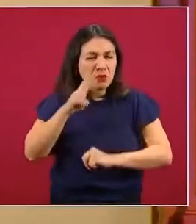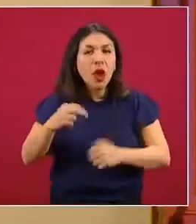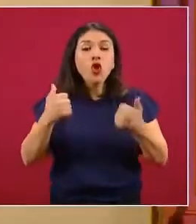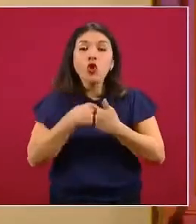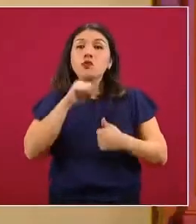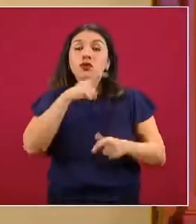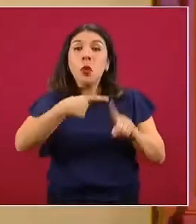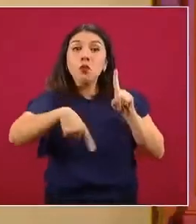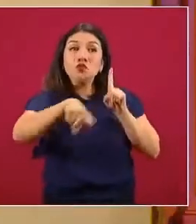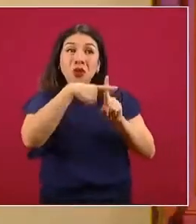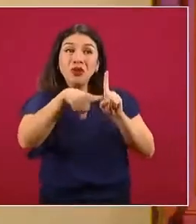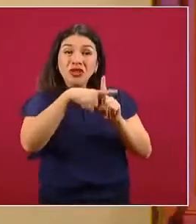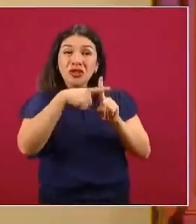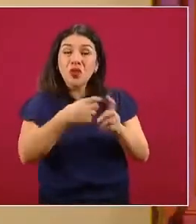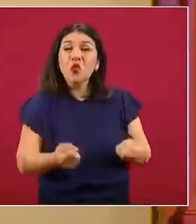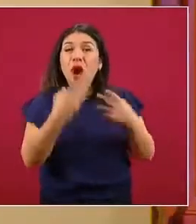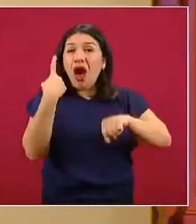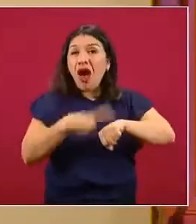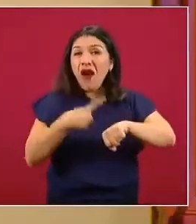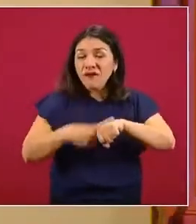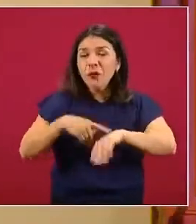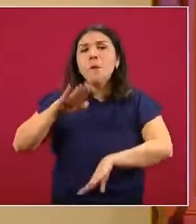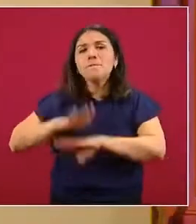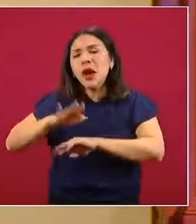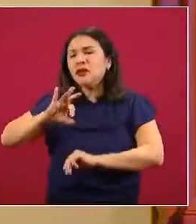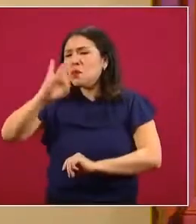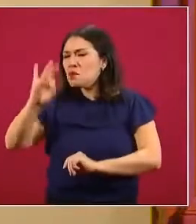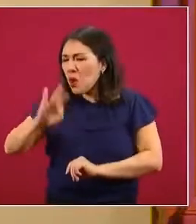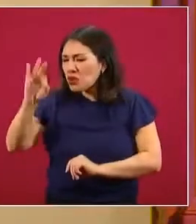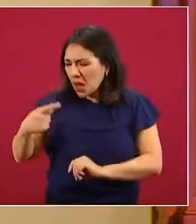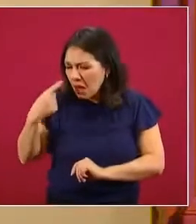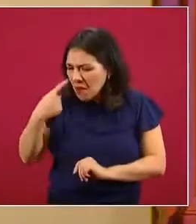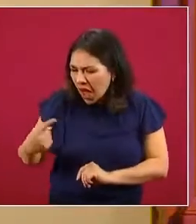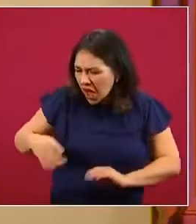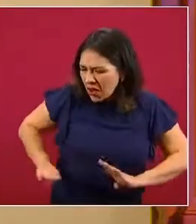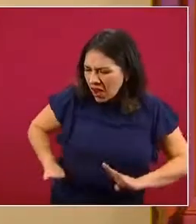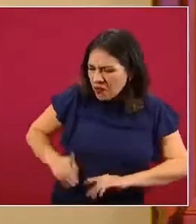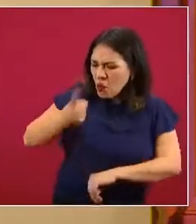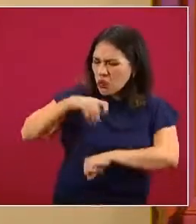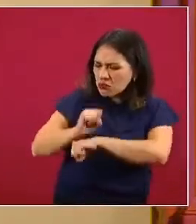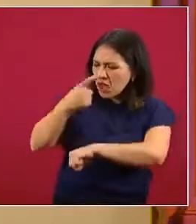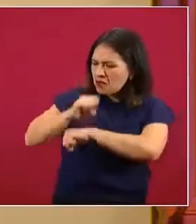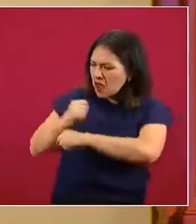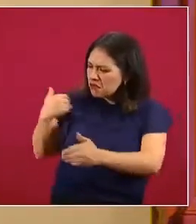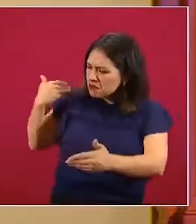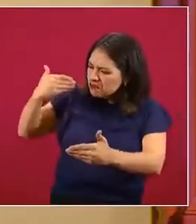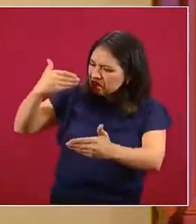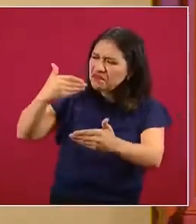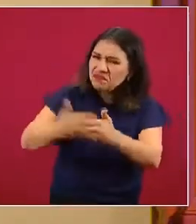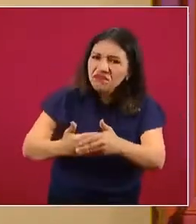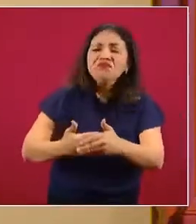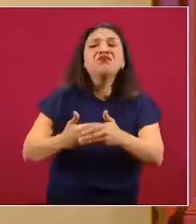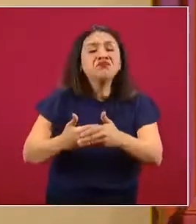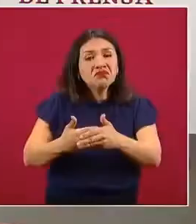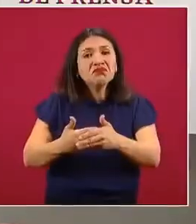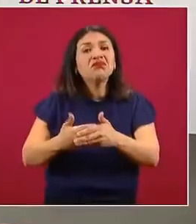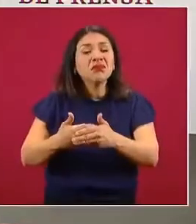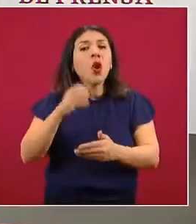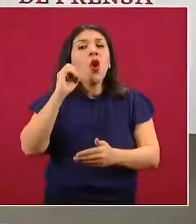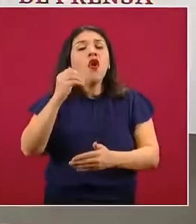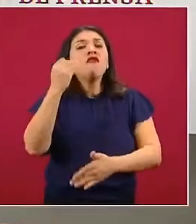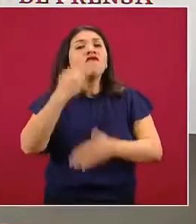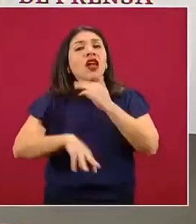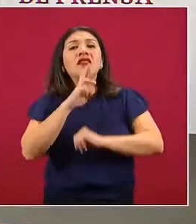positividad para cada una de las semanas y entonces se lo aplicamos a los casos que todavía no tienen un resultado emitido o no